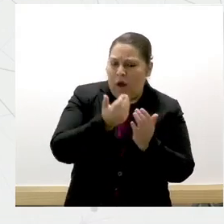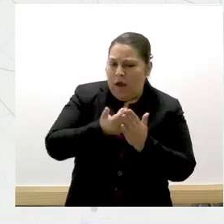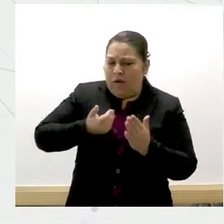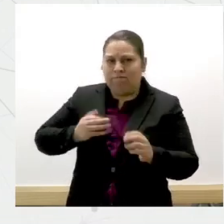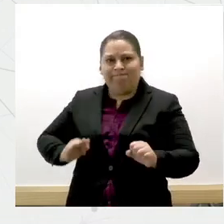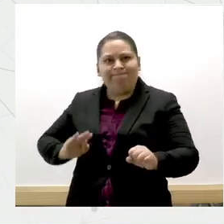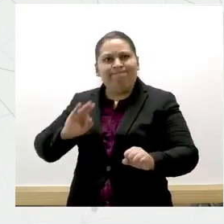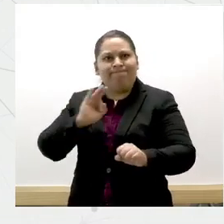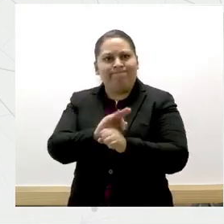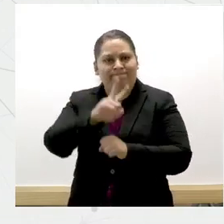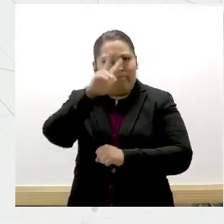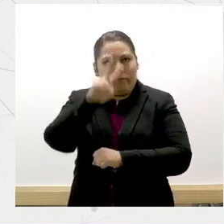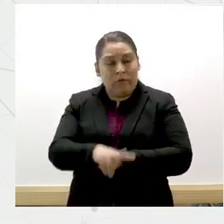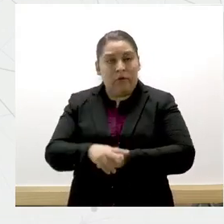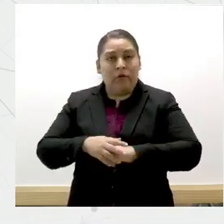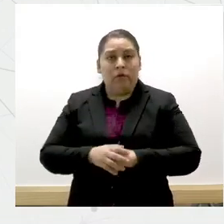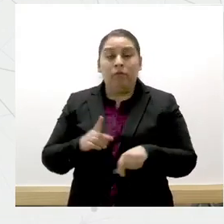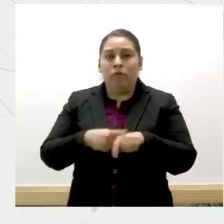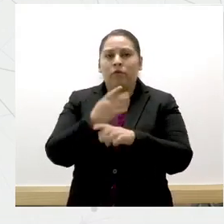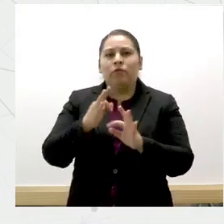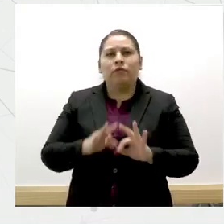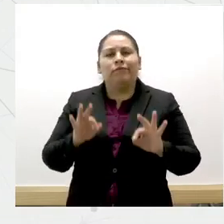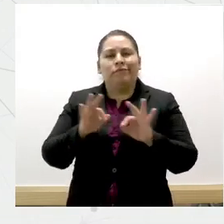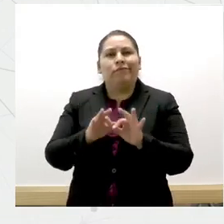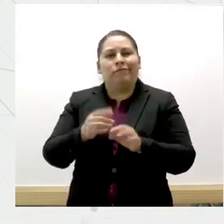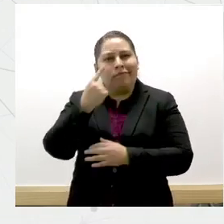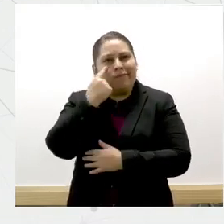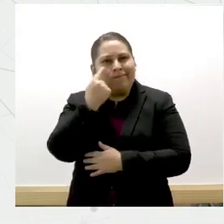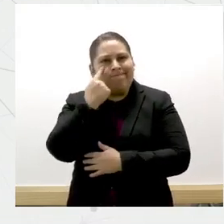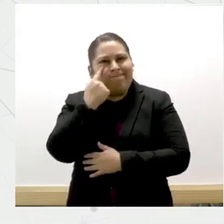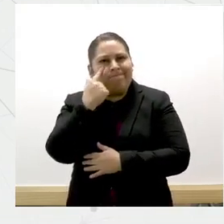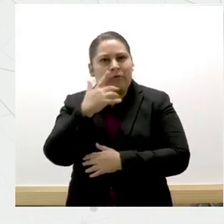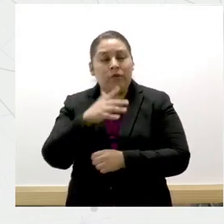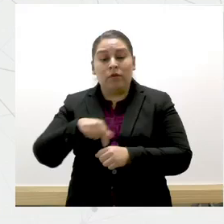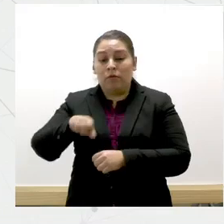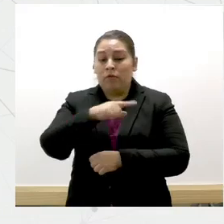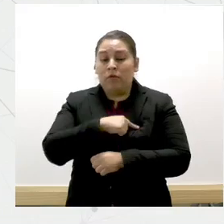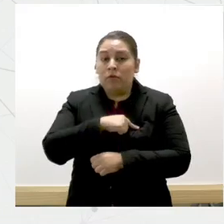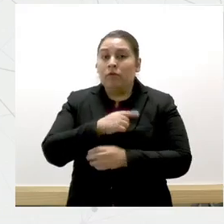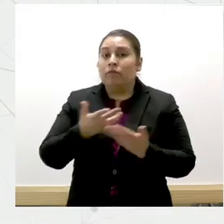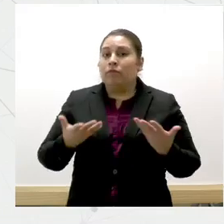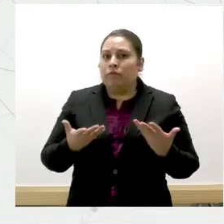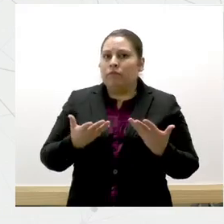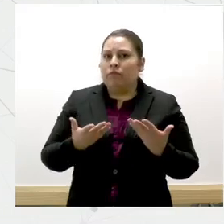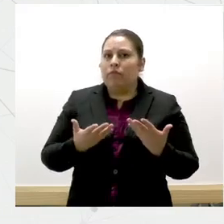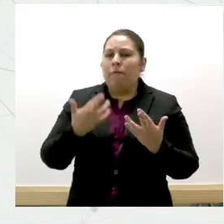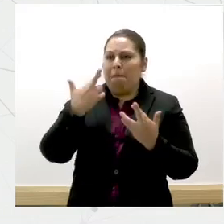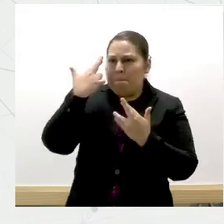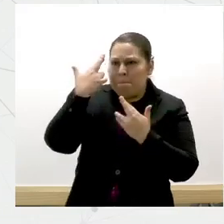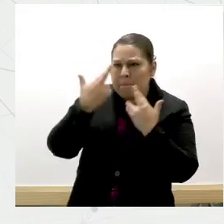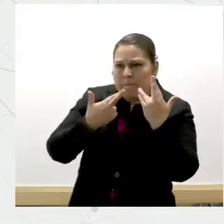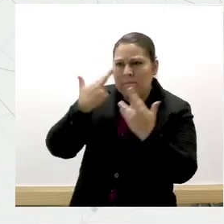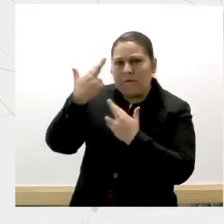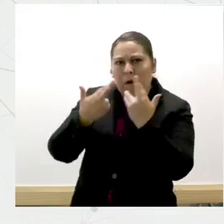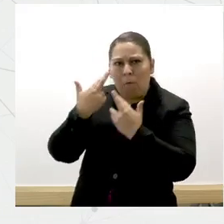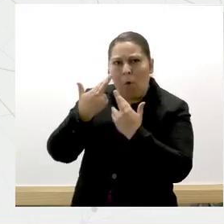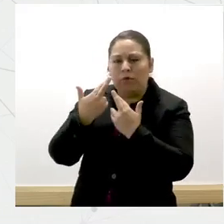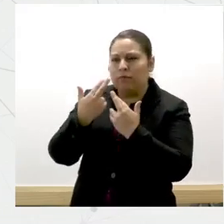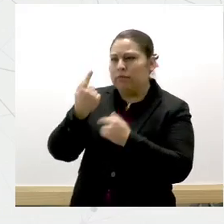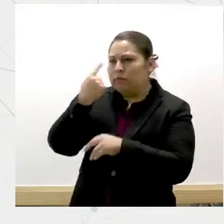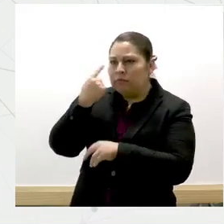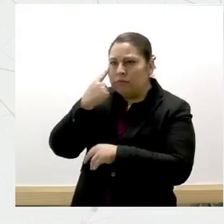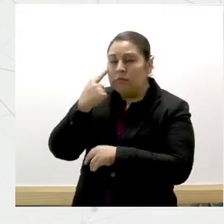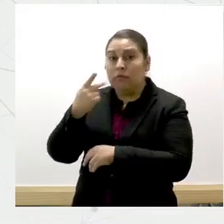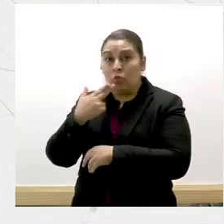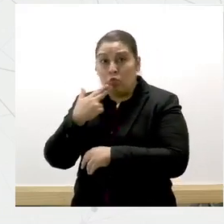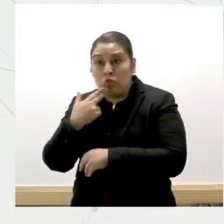digamos que sesgos que pueden tener en el mismo, ¿no? Por eso tenemos que ver exactamente cómo llevamos a cabo evaluaciones, ¿no?, y auditorías de algoritmos, asegurándonos que